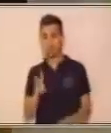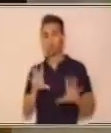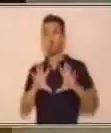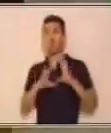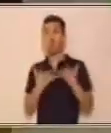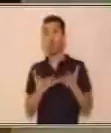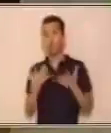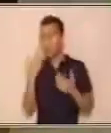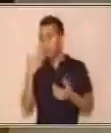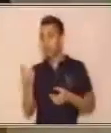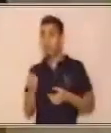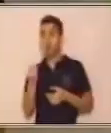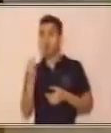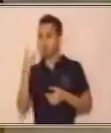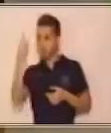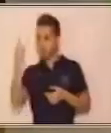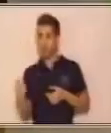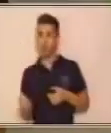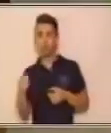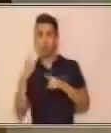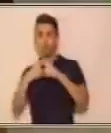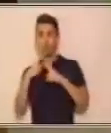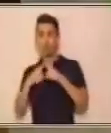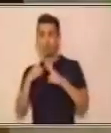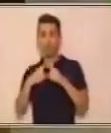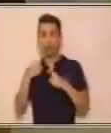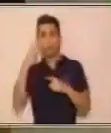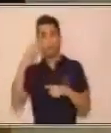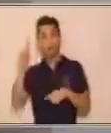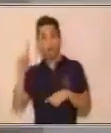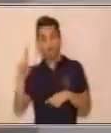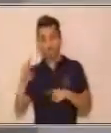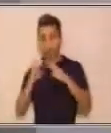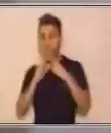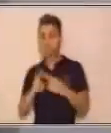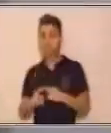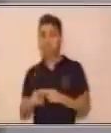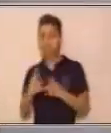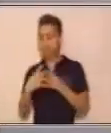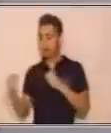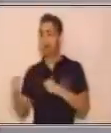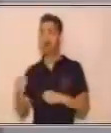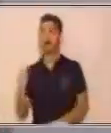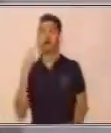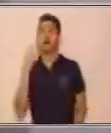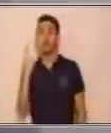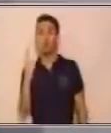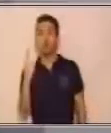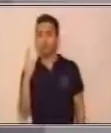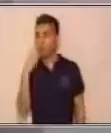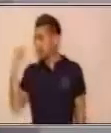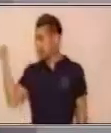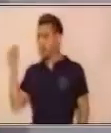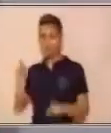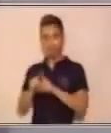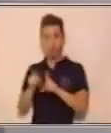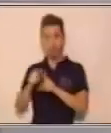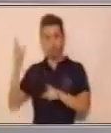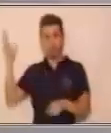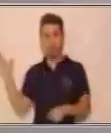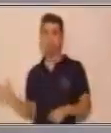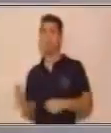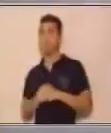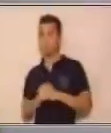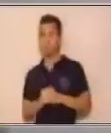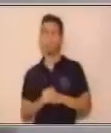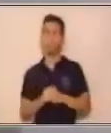¿Por qué número debemos de multiplicar a 2/3 para que nos dé como resultado la unidad? El número va